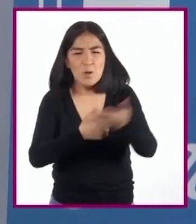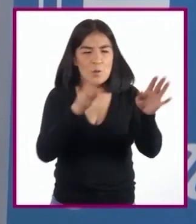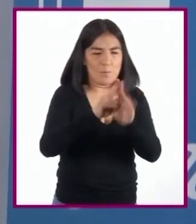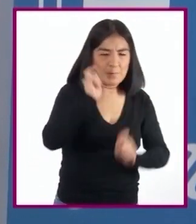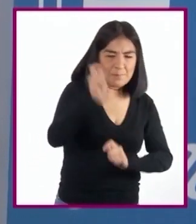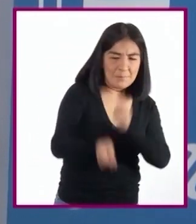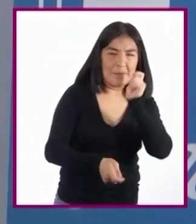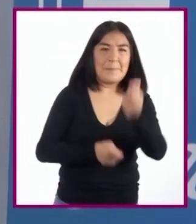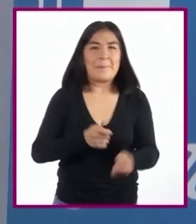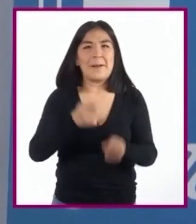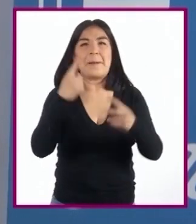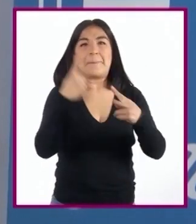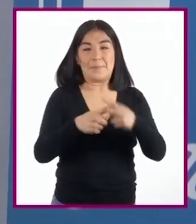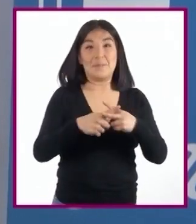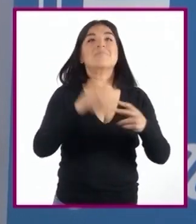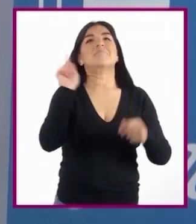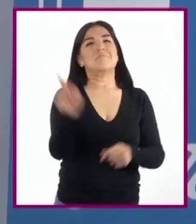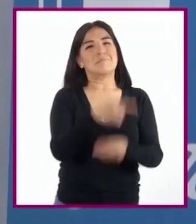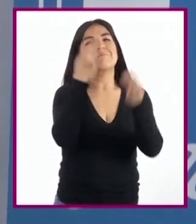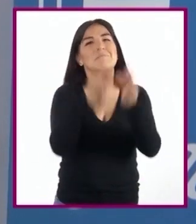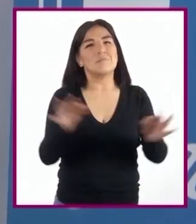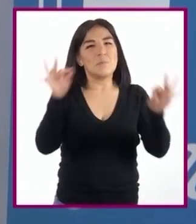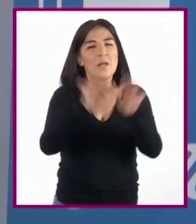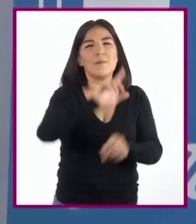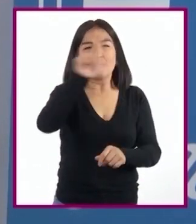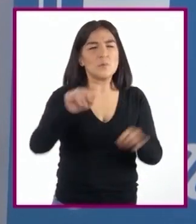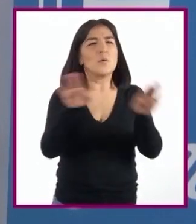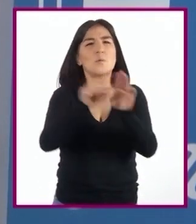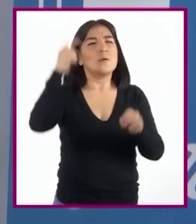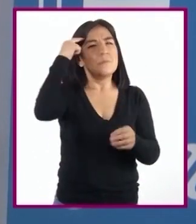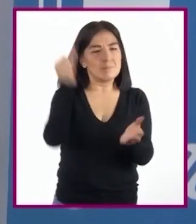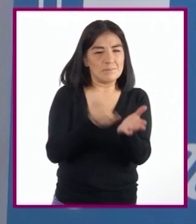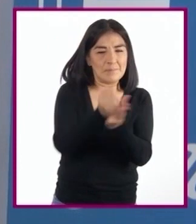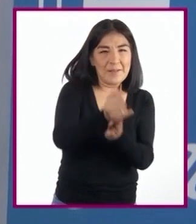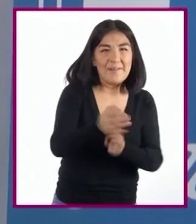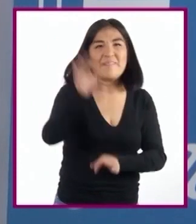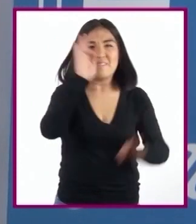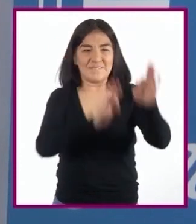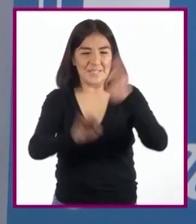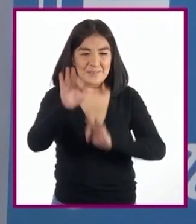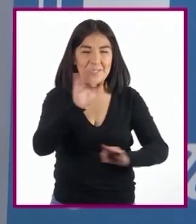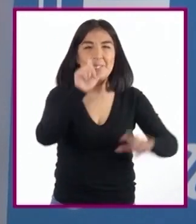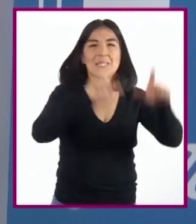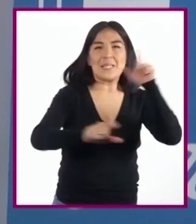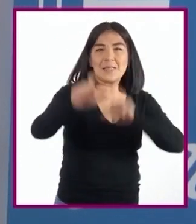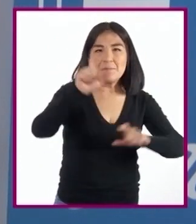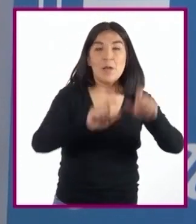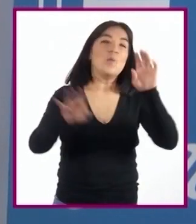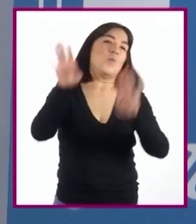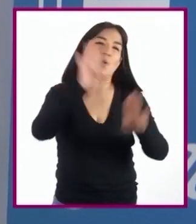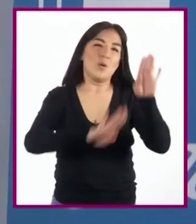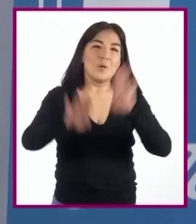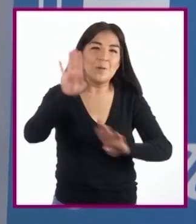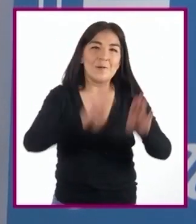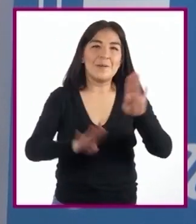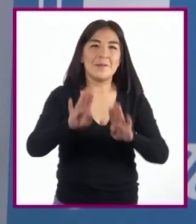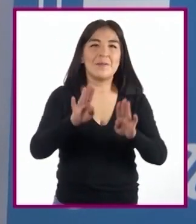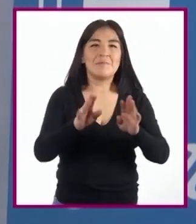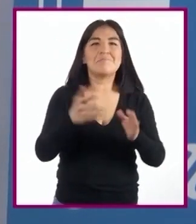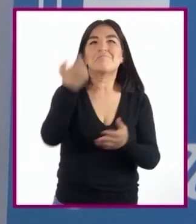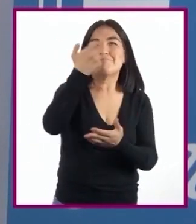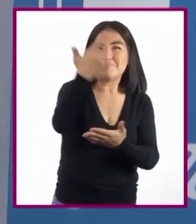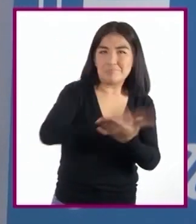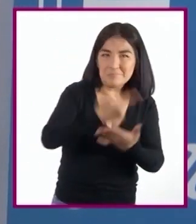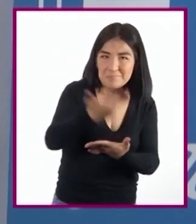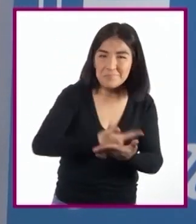interpretación son importantes en la toma de decisiones en la física, la química, biología,